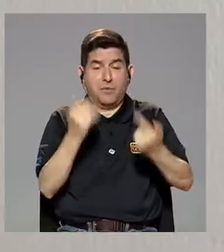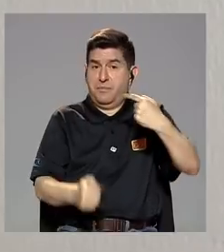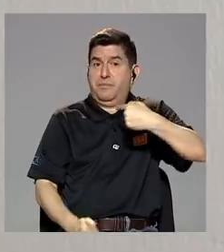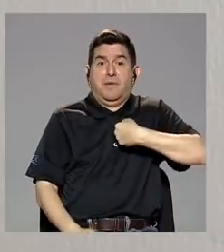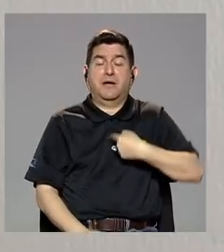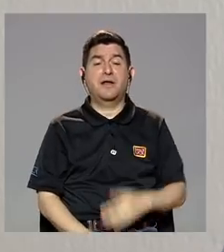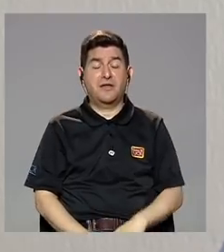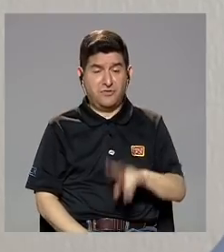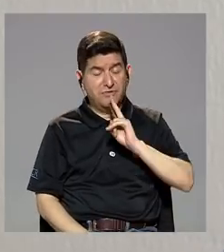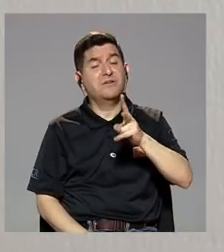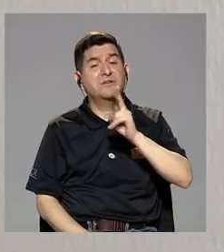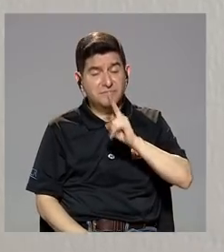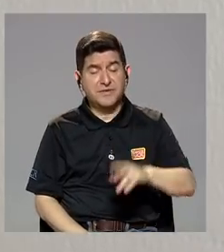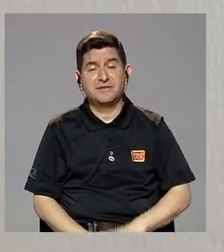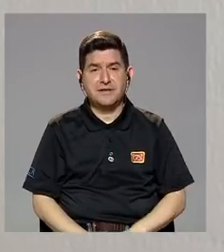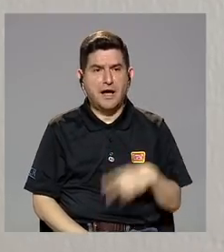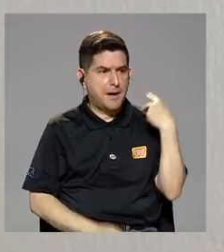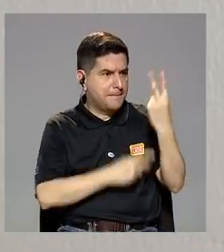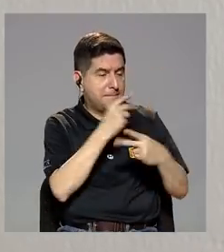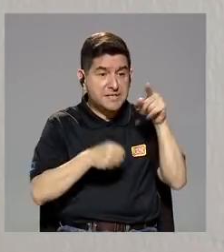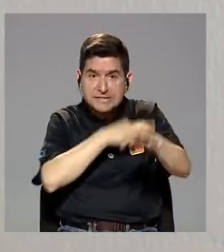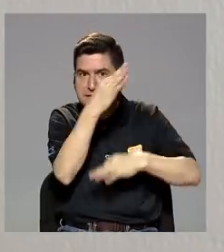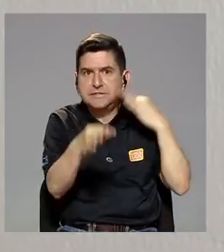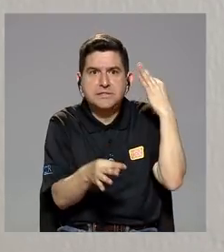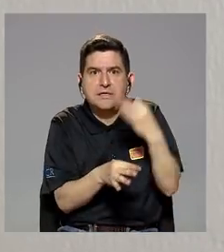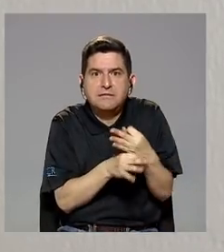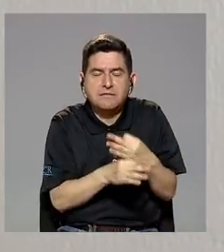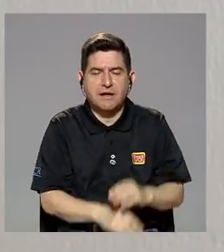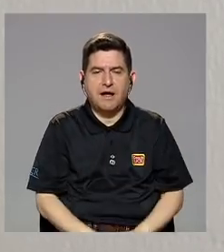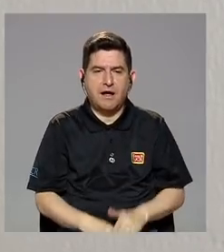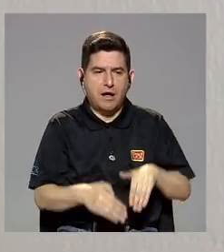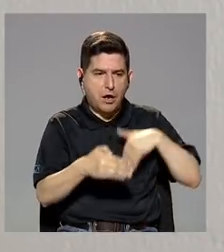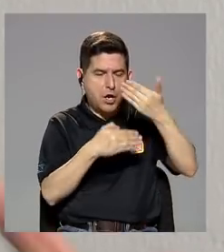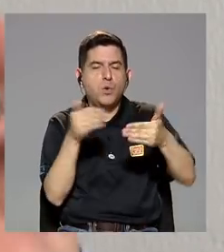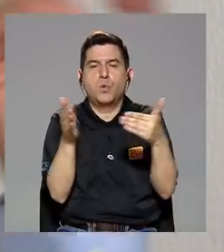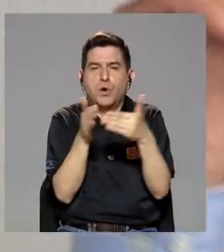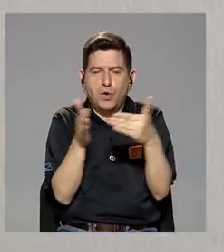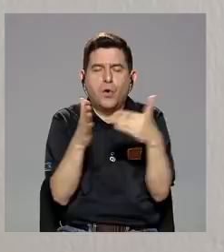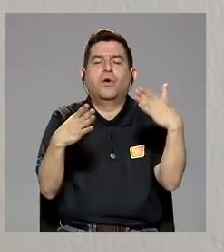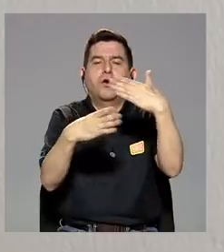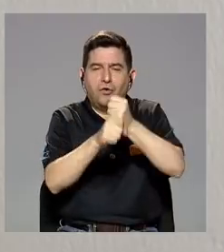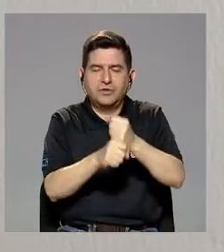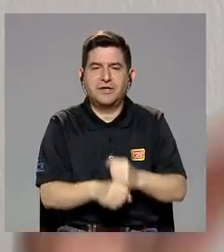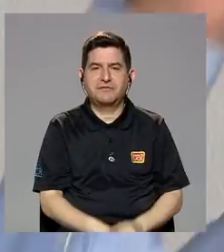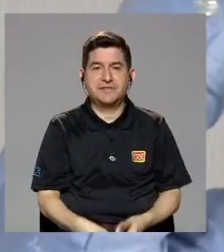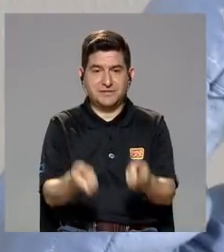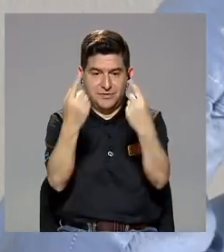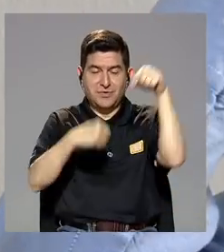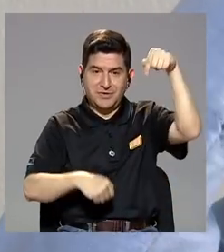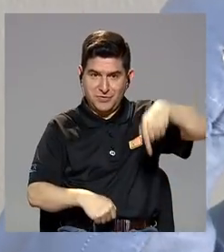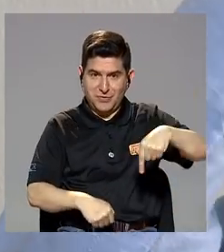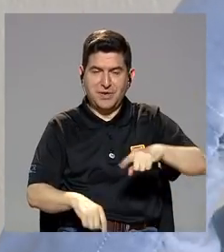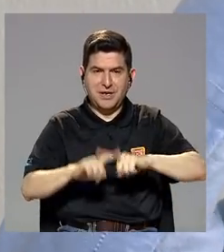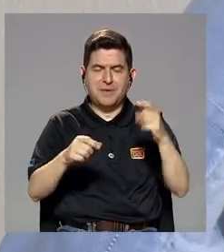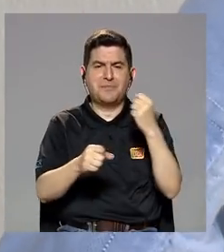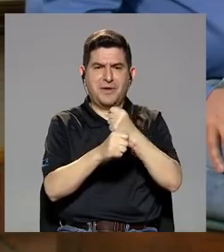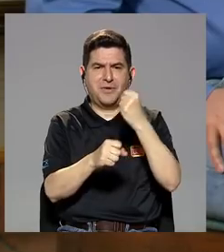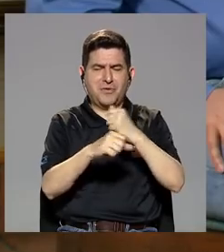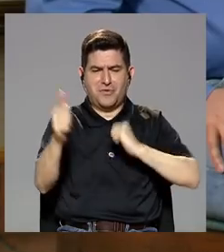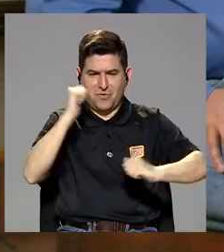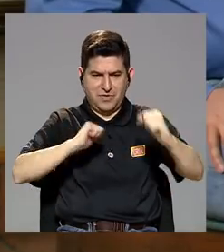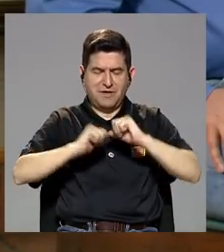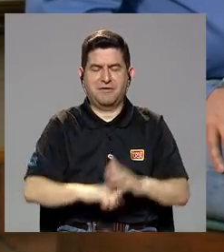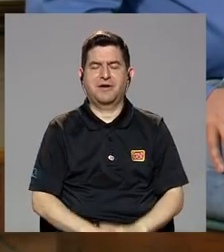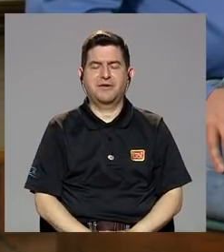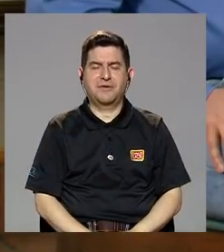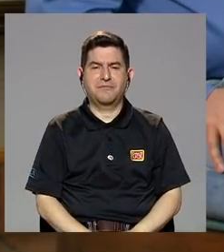y si es cierto que gira así y después esa gira la volvió a repetir cuando vine acá pero ya con una obra de teatro con